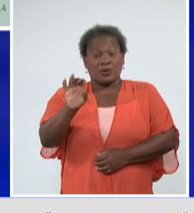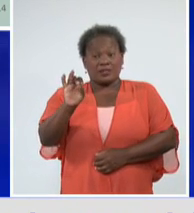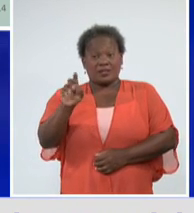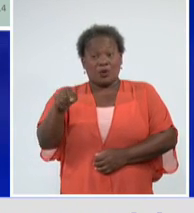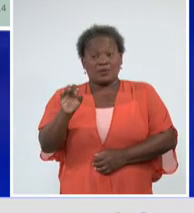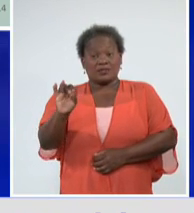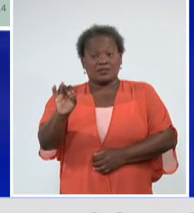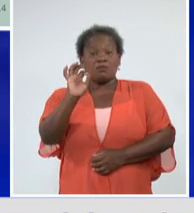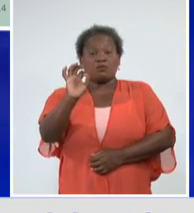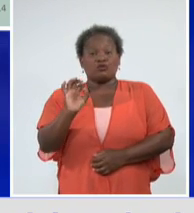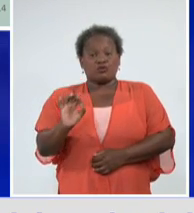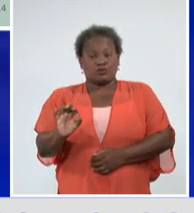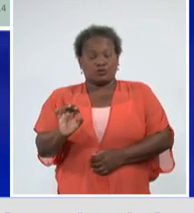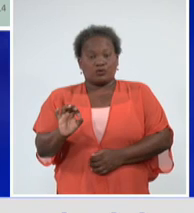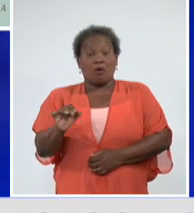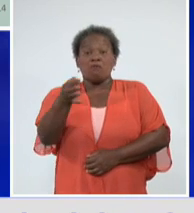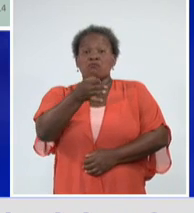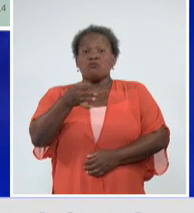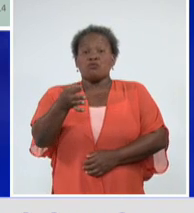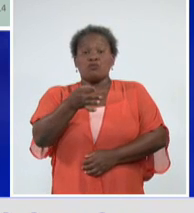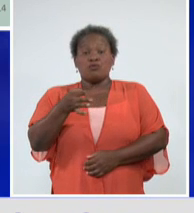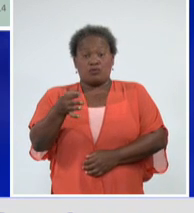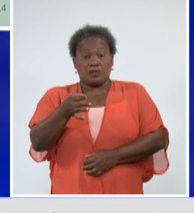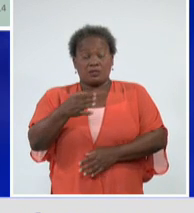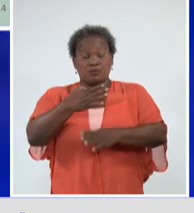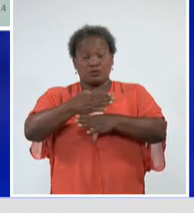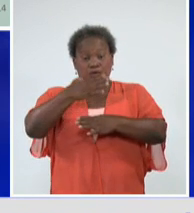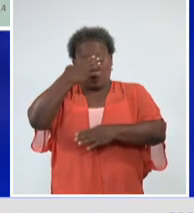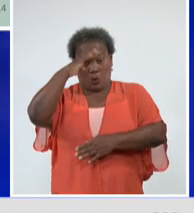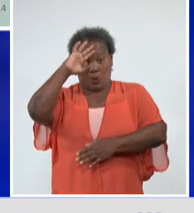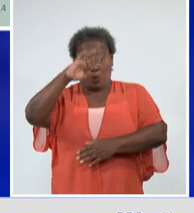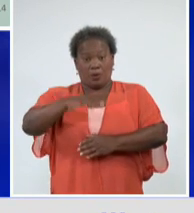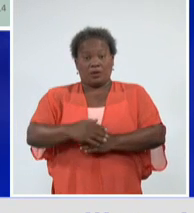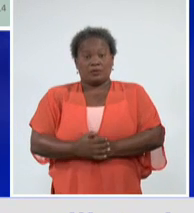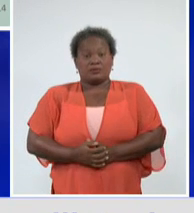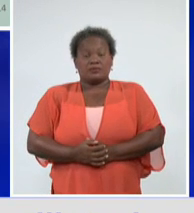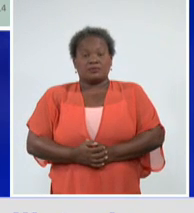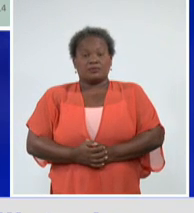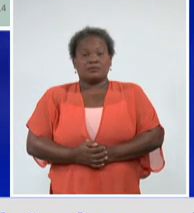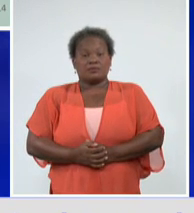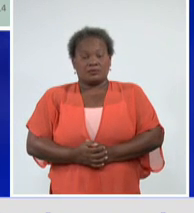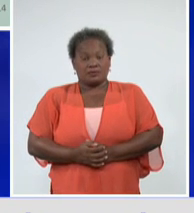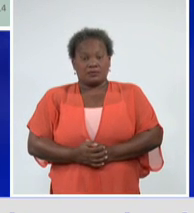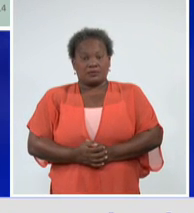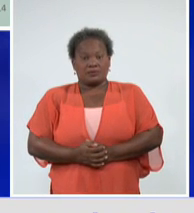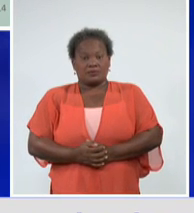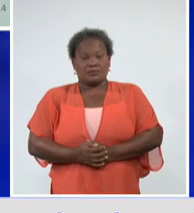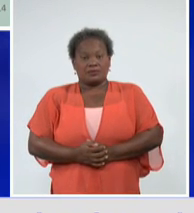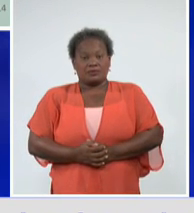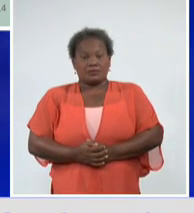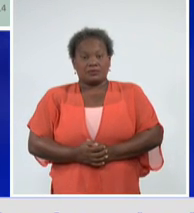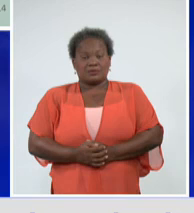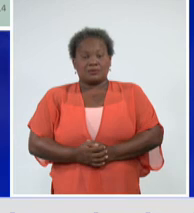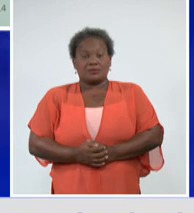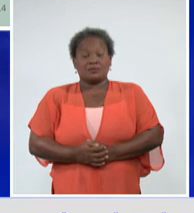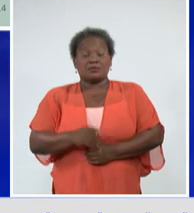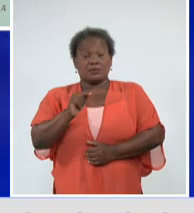57,7% en el municipio de Santiago de Cuba, con 202 casos. Segundo